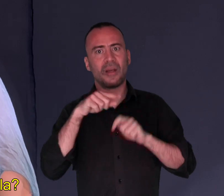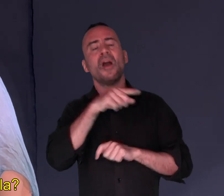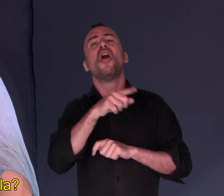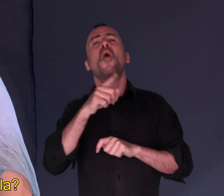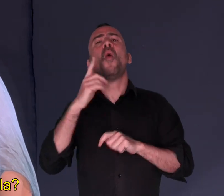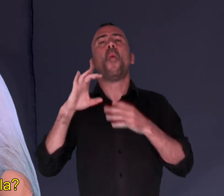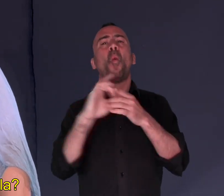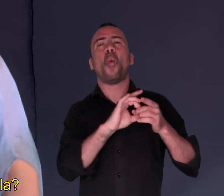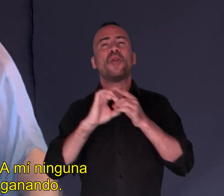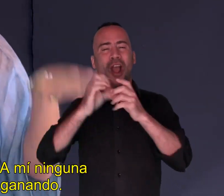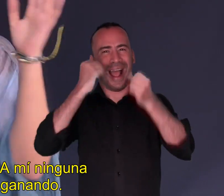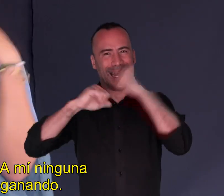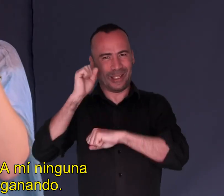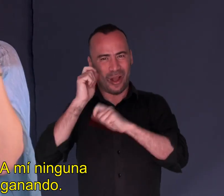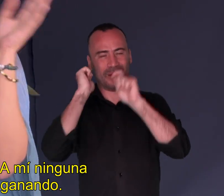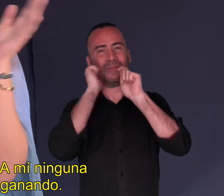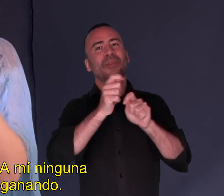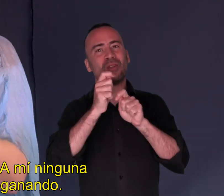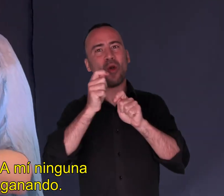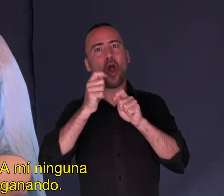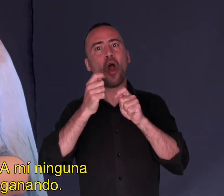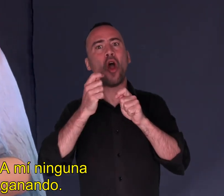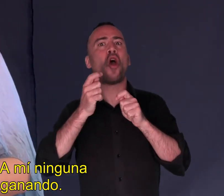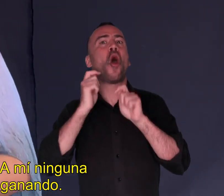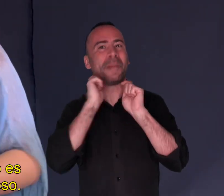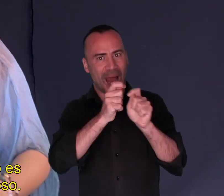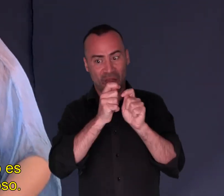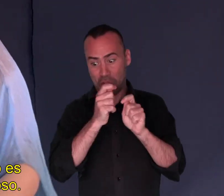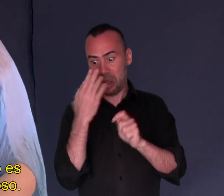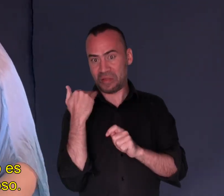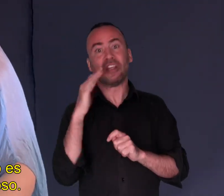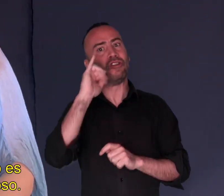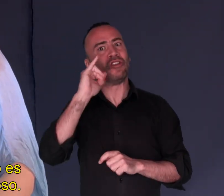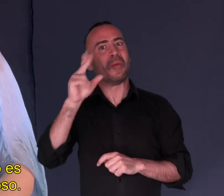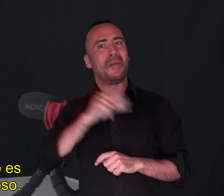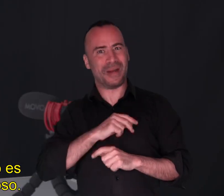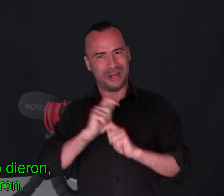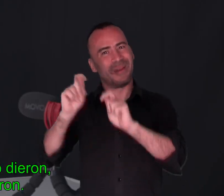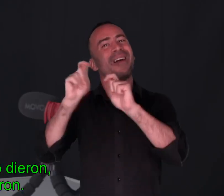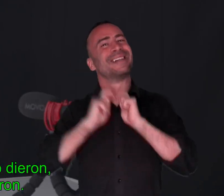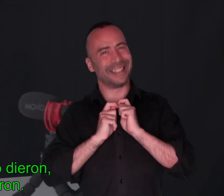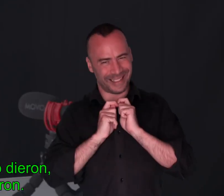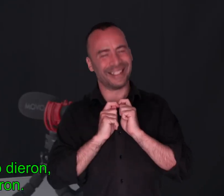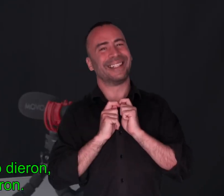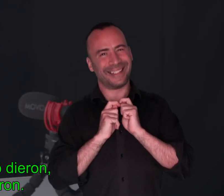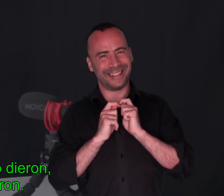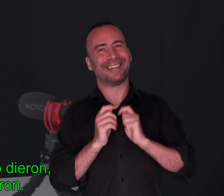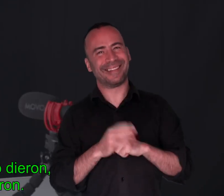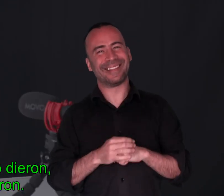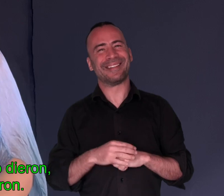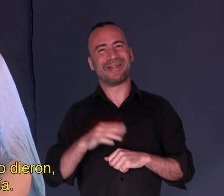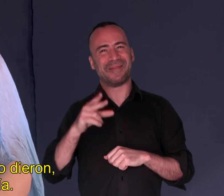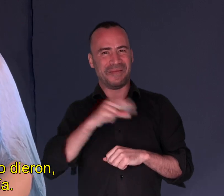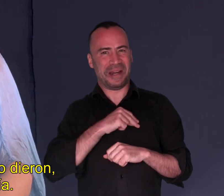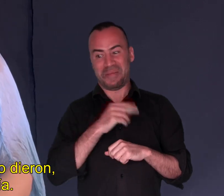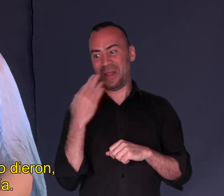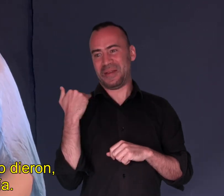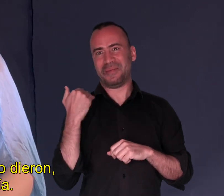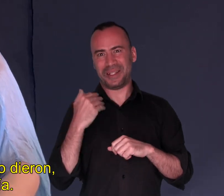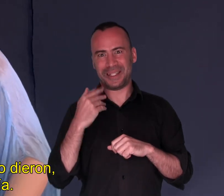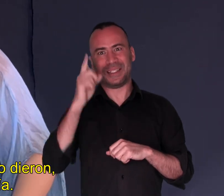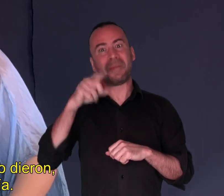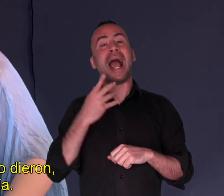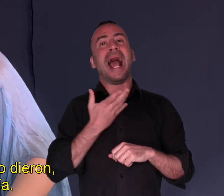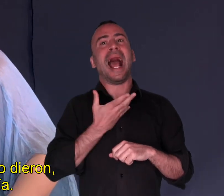no una sola bueno una sola a m ninguna O sea que es galando pero eso es maravilloso y me lo dieron me lo dieron Sí eso te lo